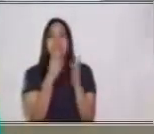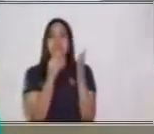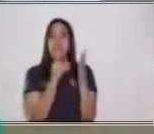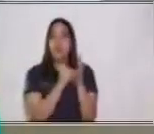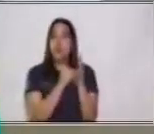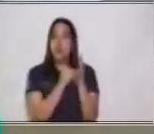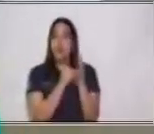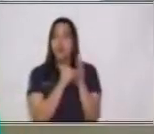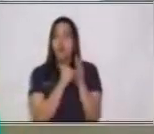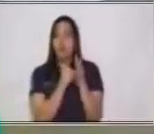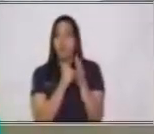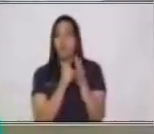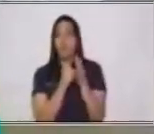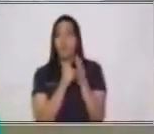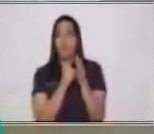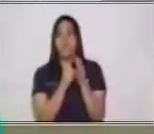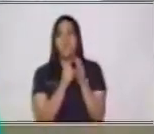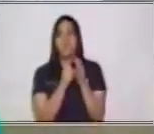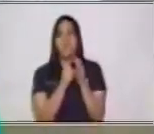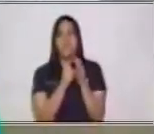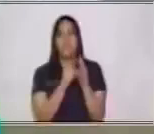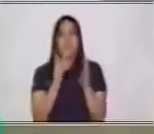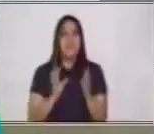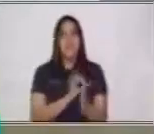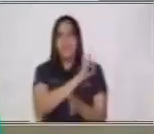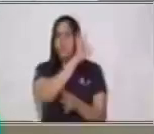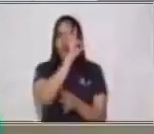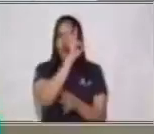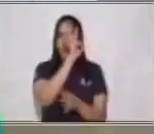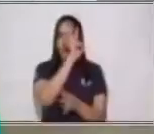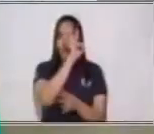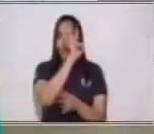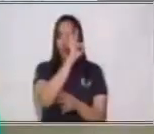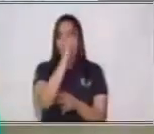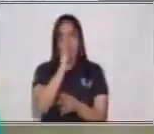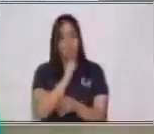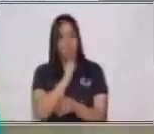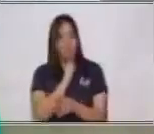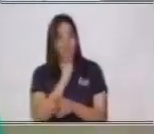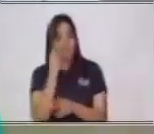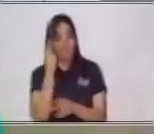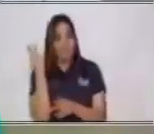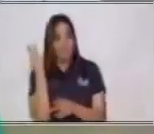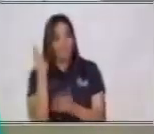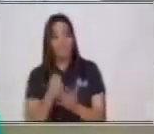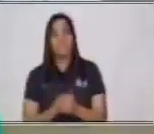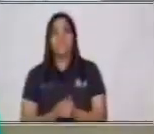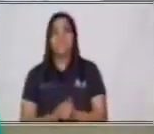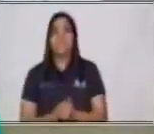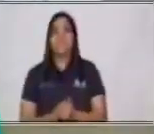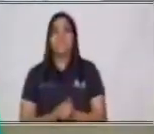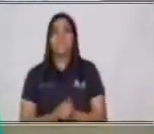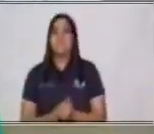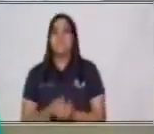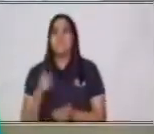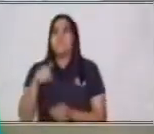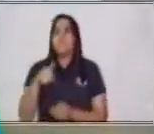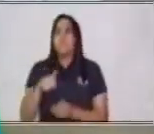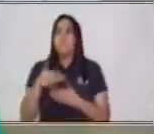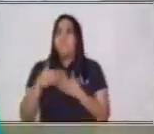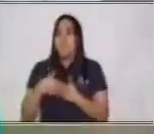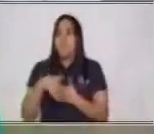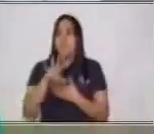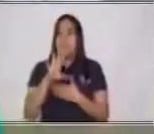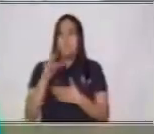raíz, q elevada al cubo, ¿sí? Entonces, ahora vamos